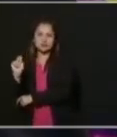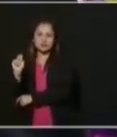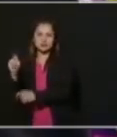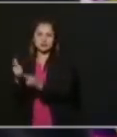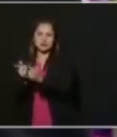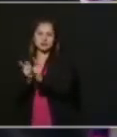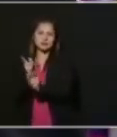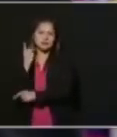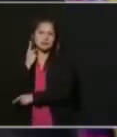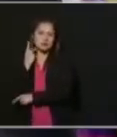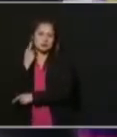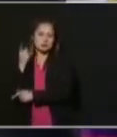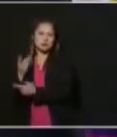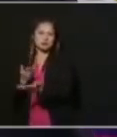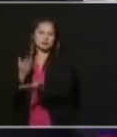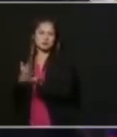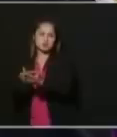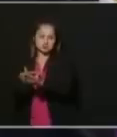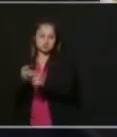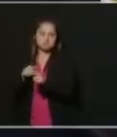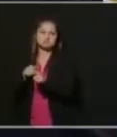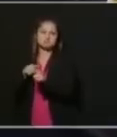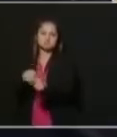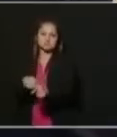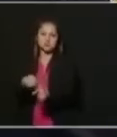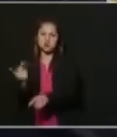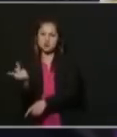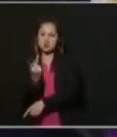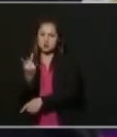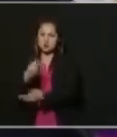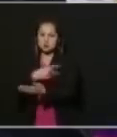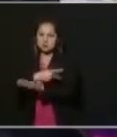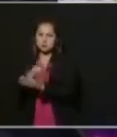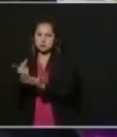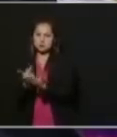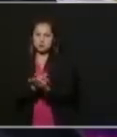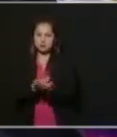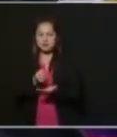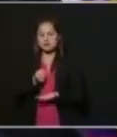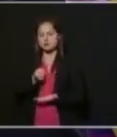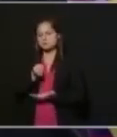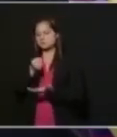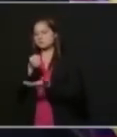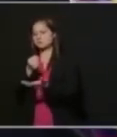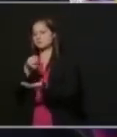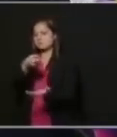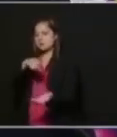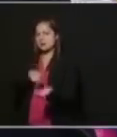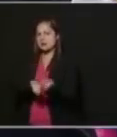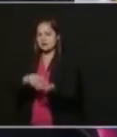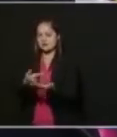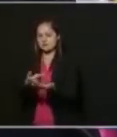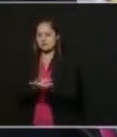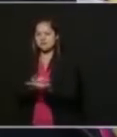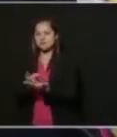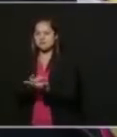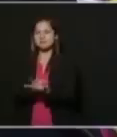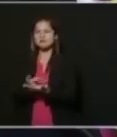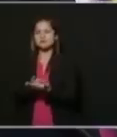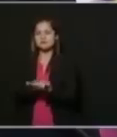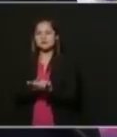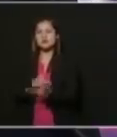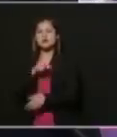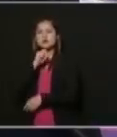Ambos programas tendrán recursos garantizados en el presupuesto y pasarán a formar